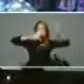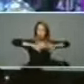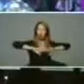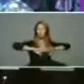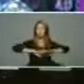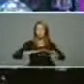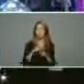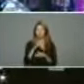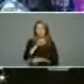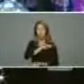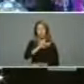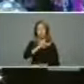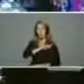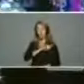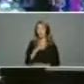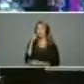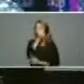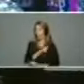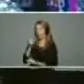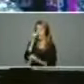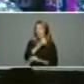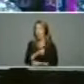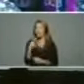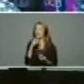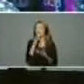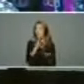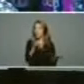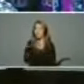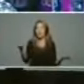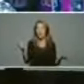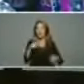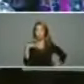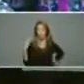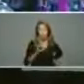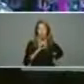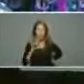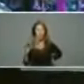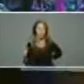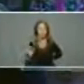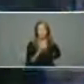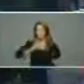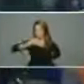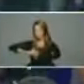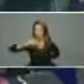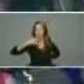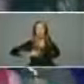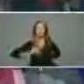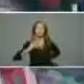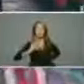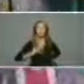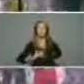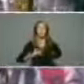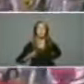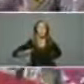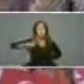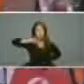noche cados Fueron por seguridad trajimos